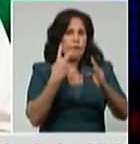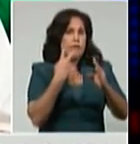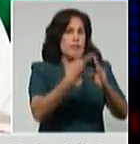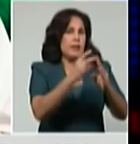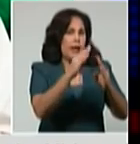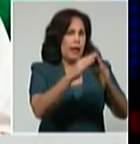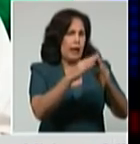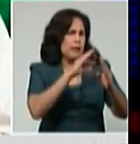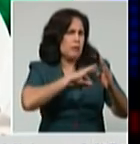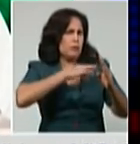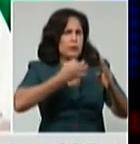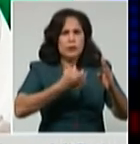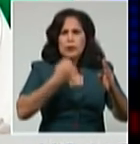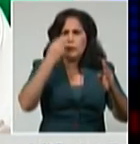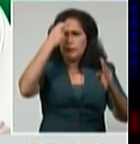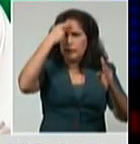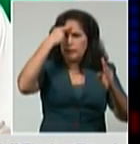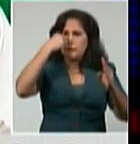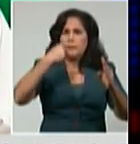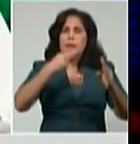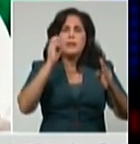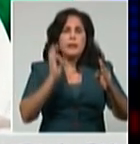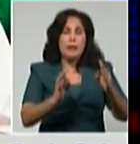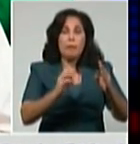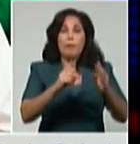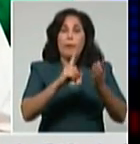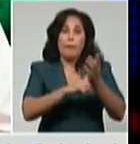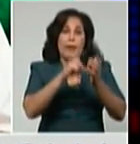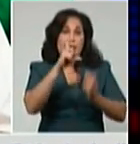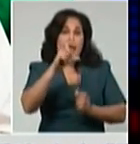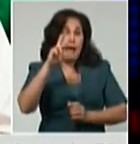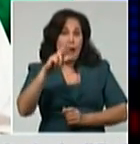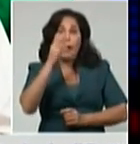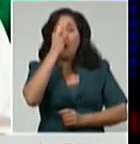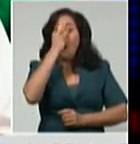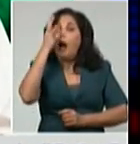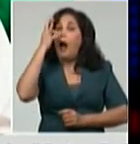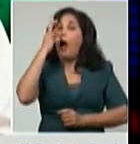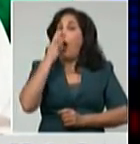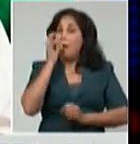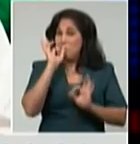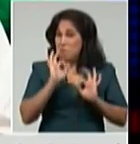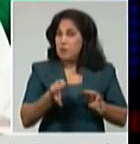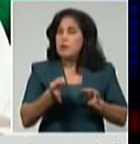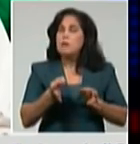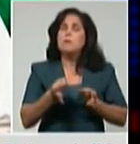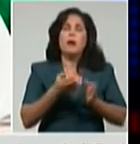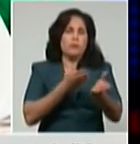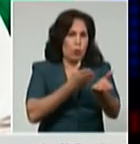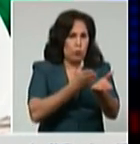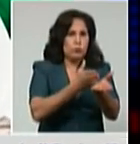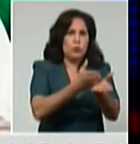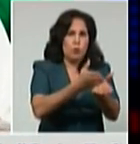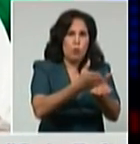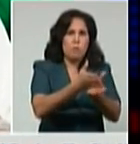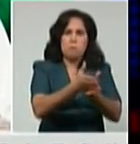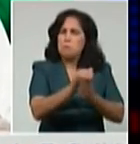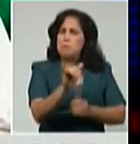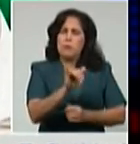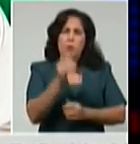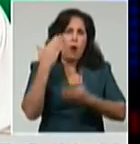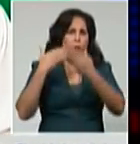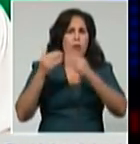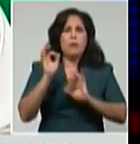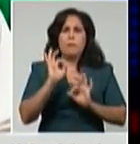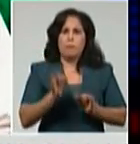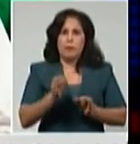y además se le realiza el PCR con la misma frecuencia con que se hacía cuando estaba